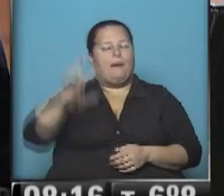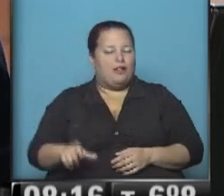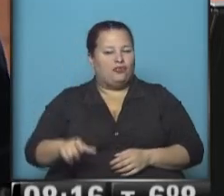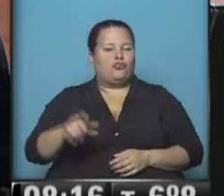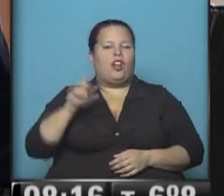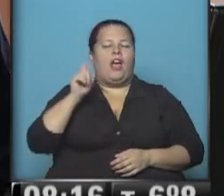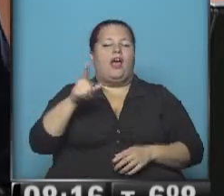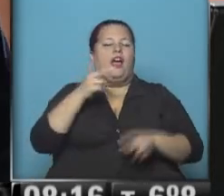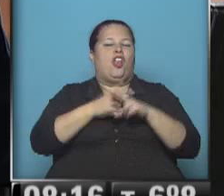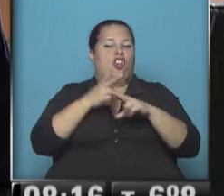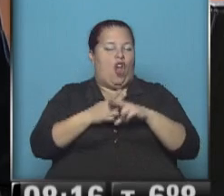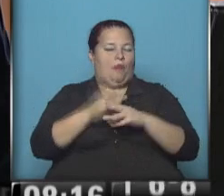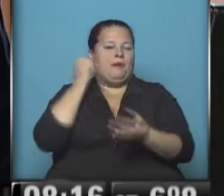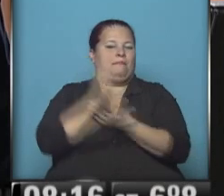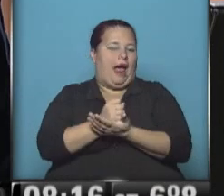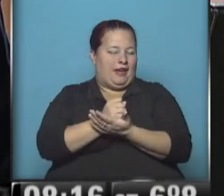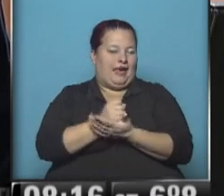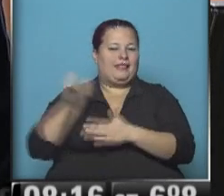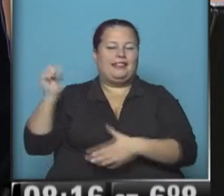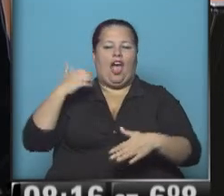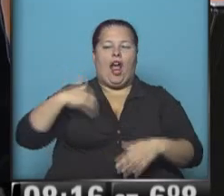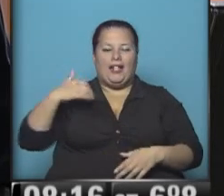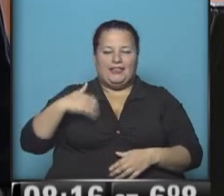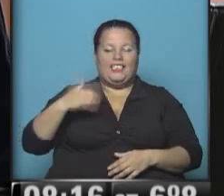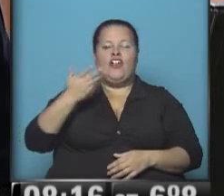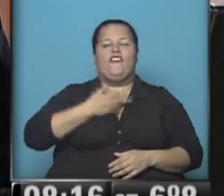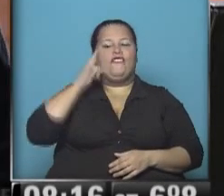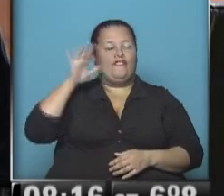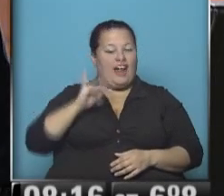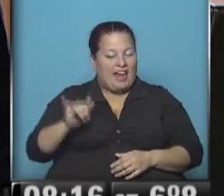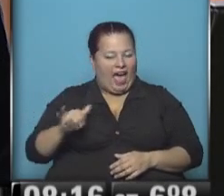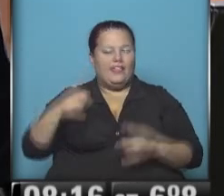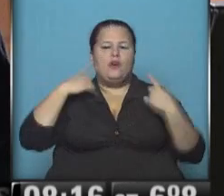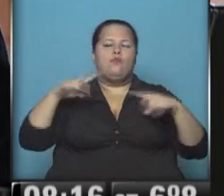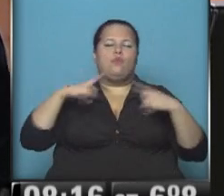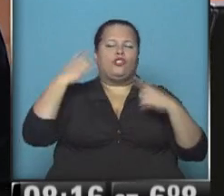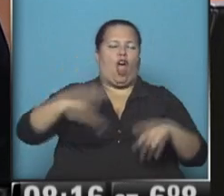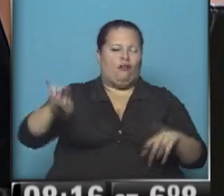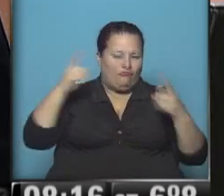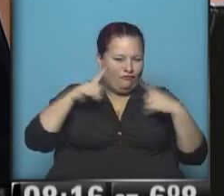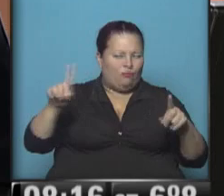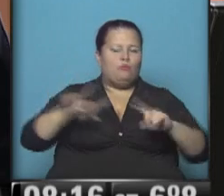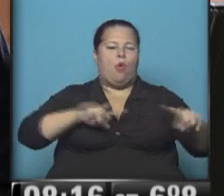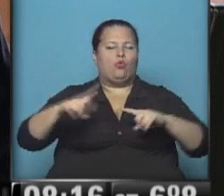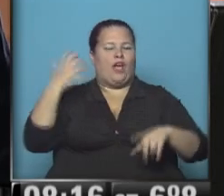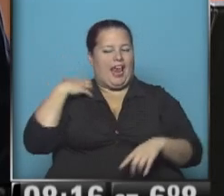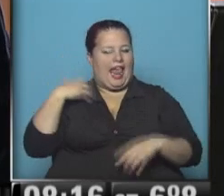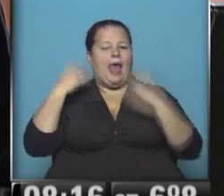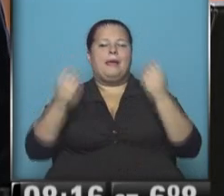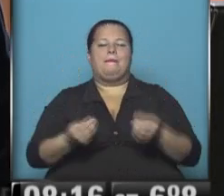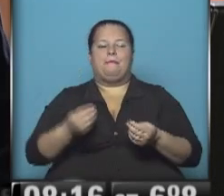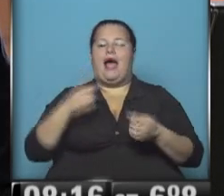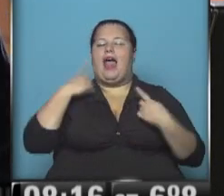hecho de su nombre una marca registrada del tango argentino, como Guillermo Fernández, quien aporta música original y producción general para